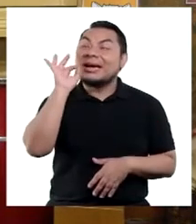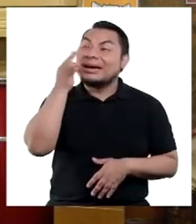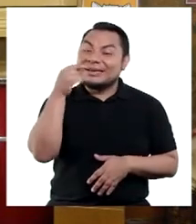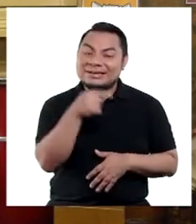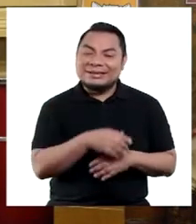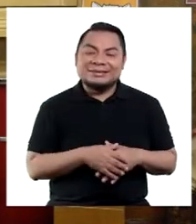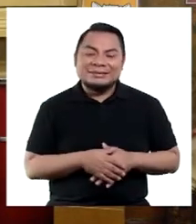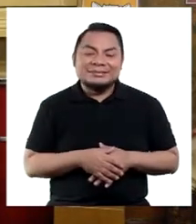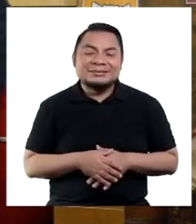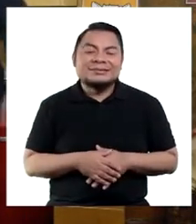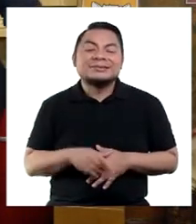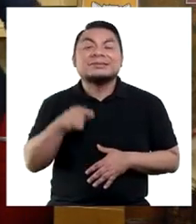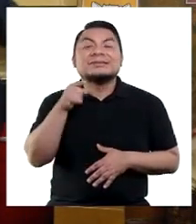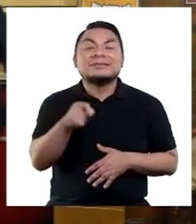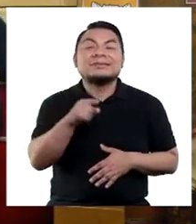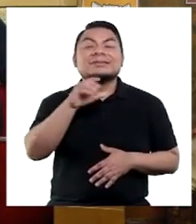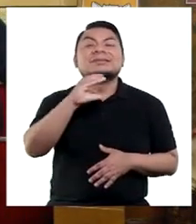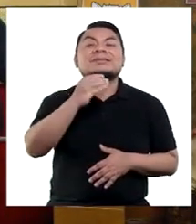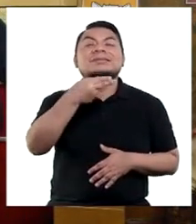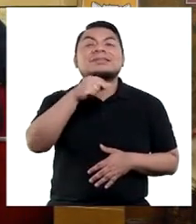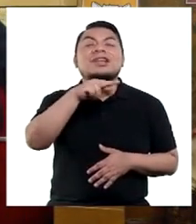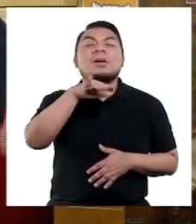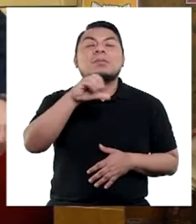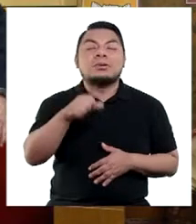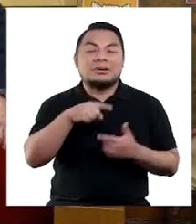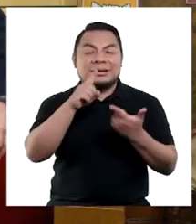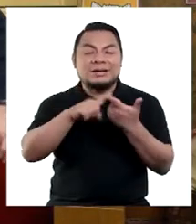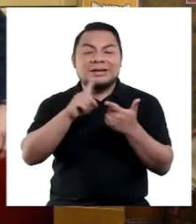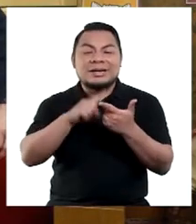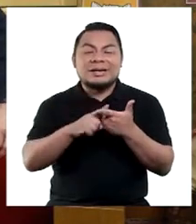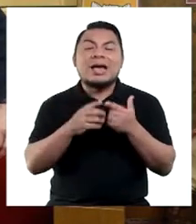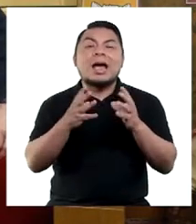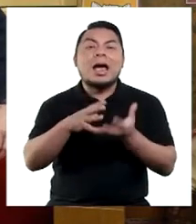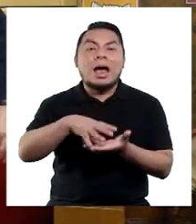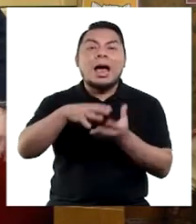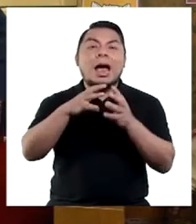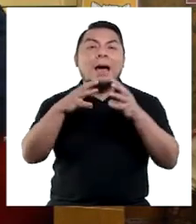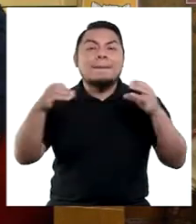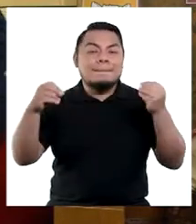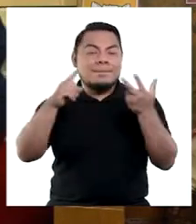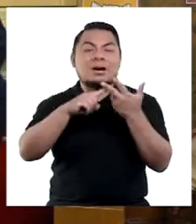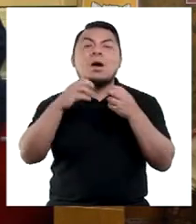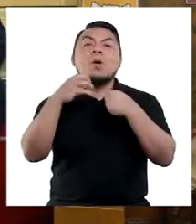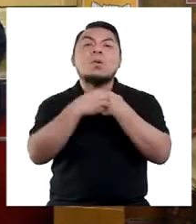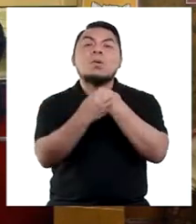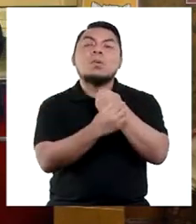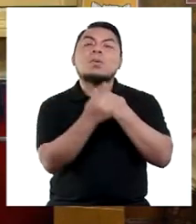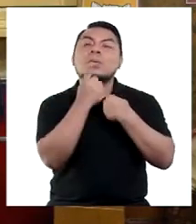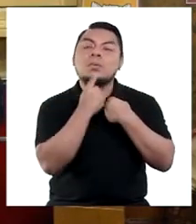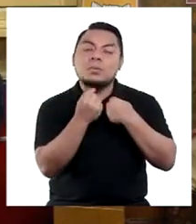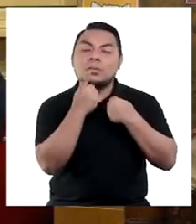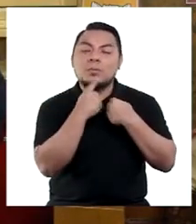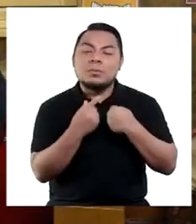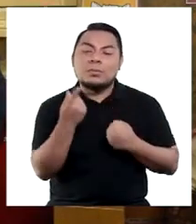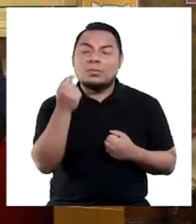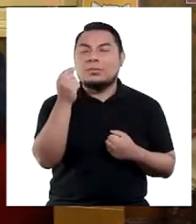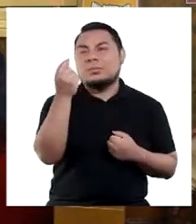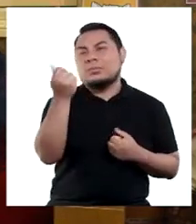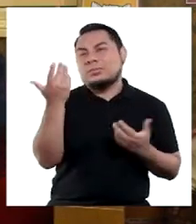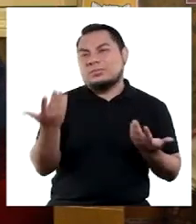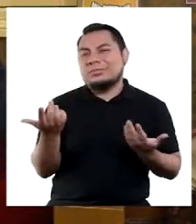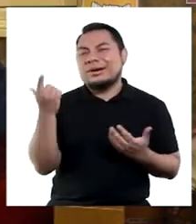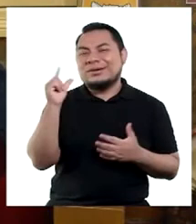y qué rico chirimoyas y papayas uvas fresas de